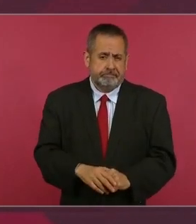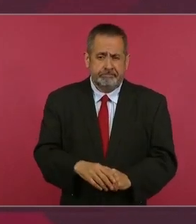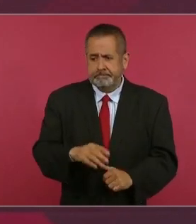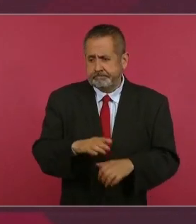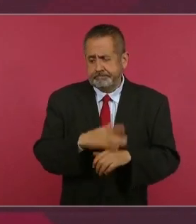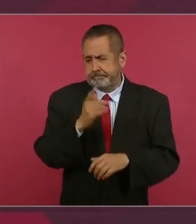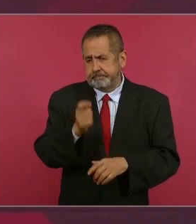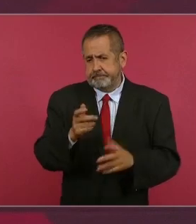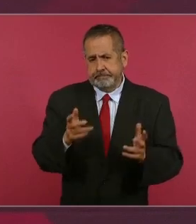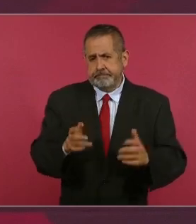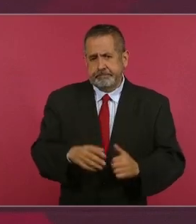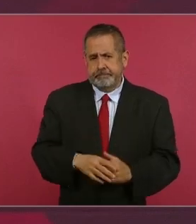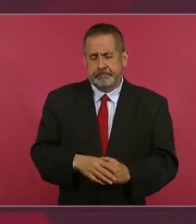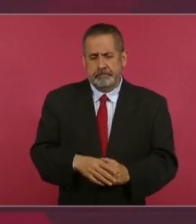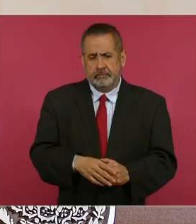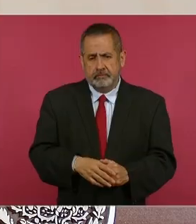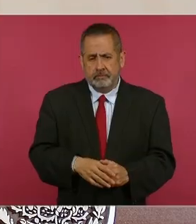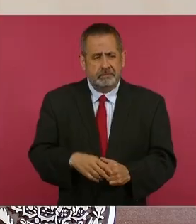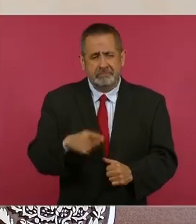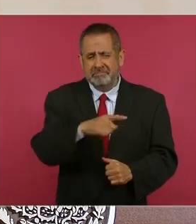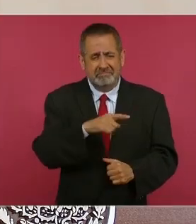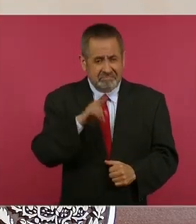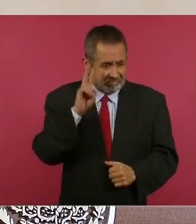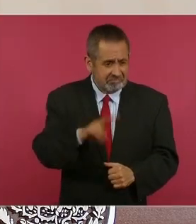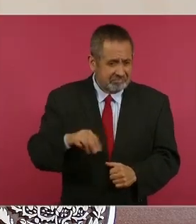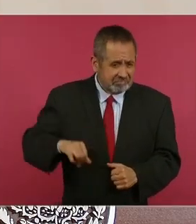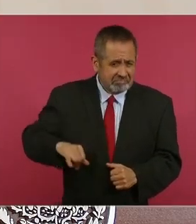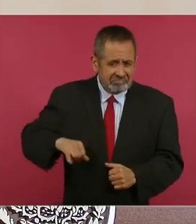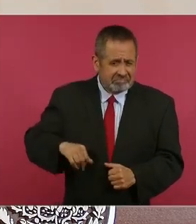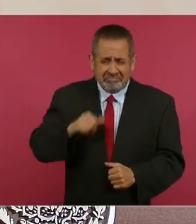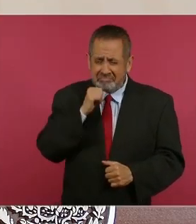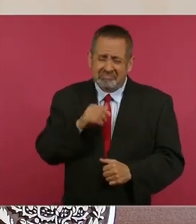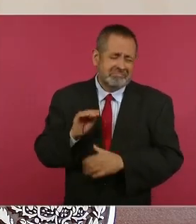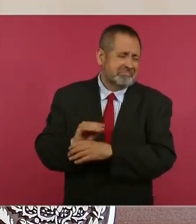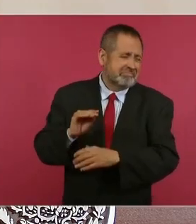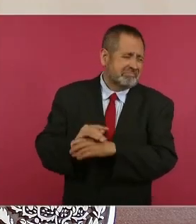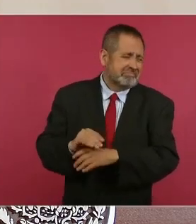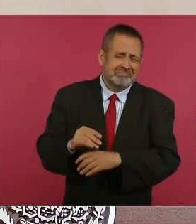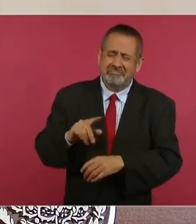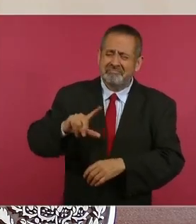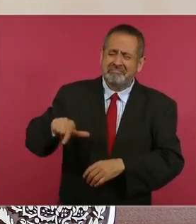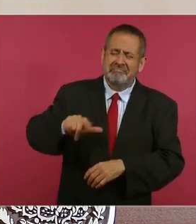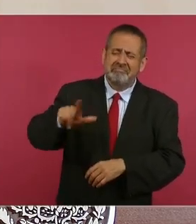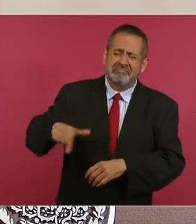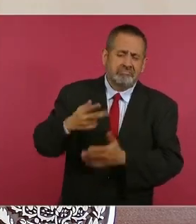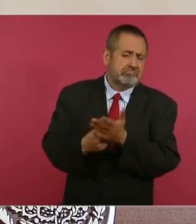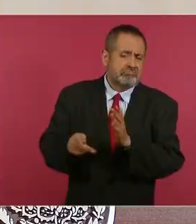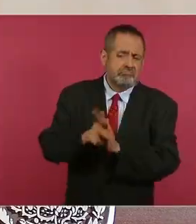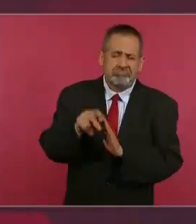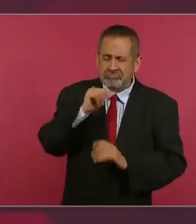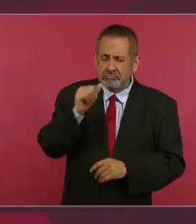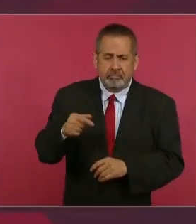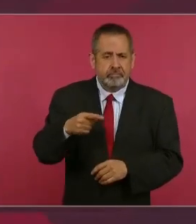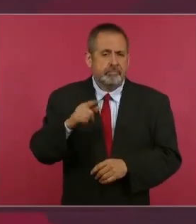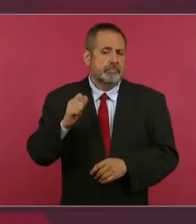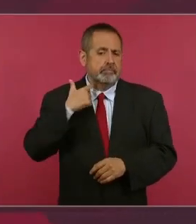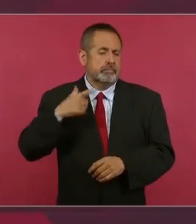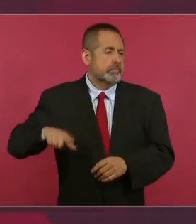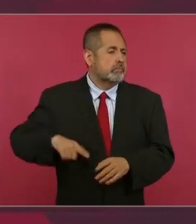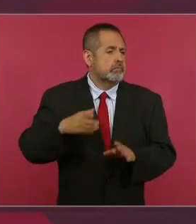Porque no les interesaba la salud a los gobiernos